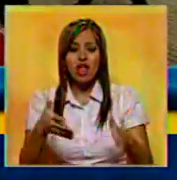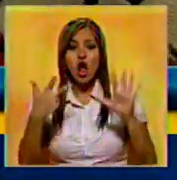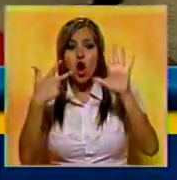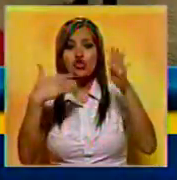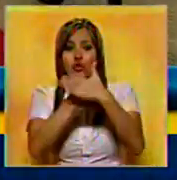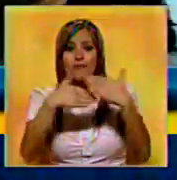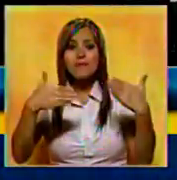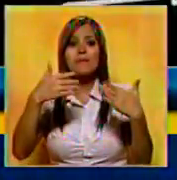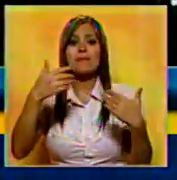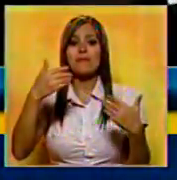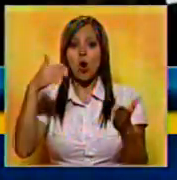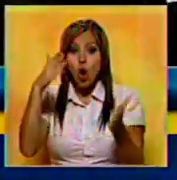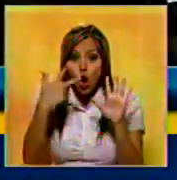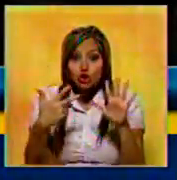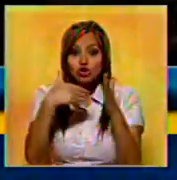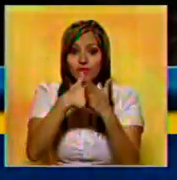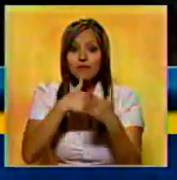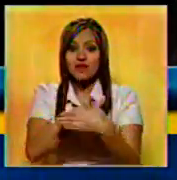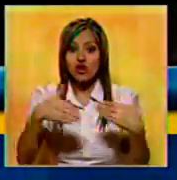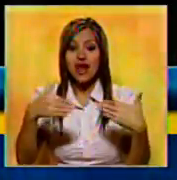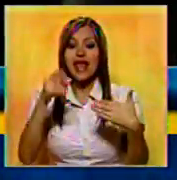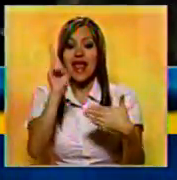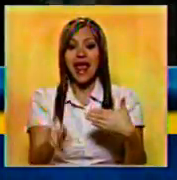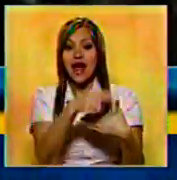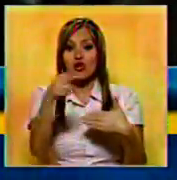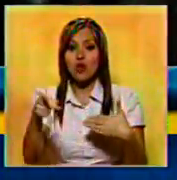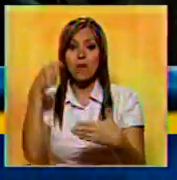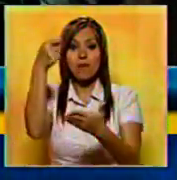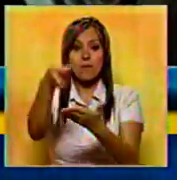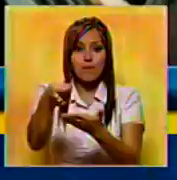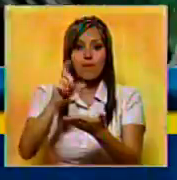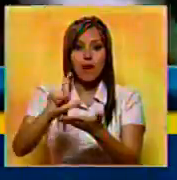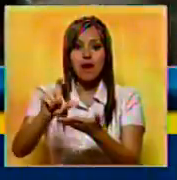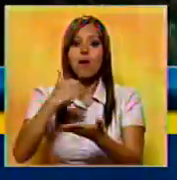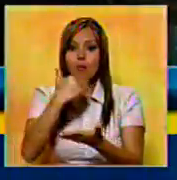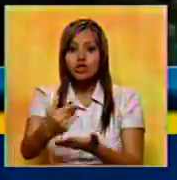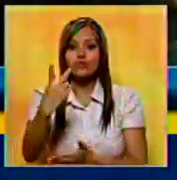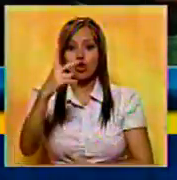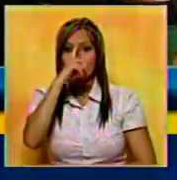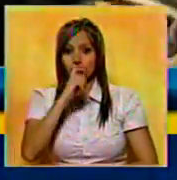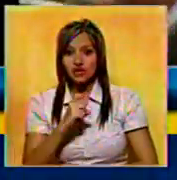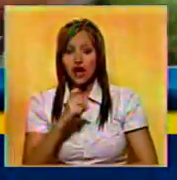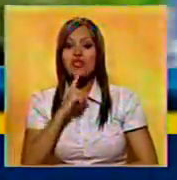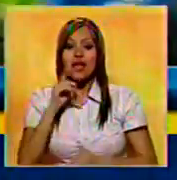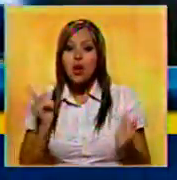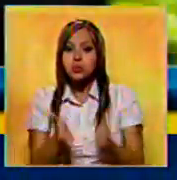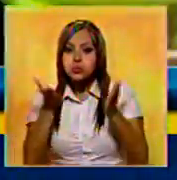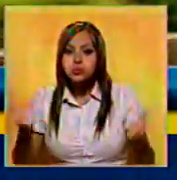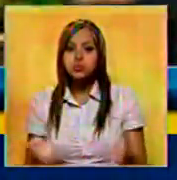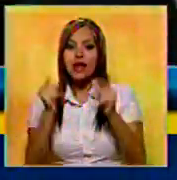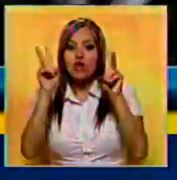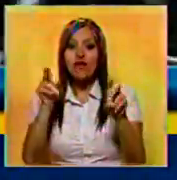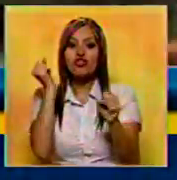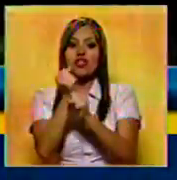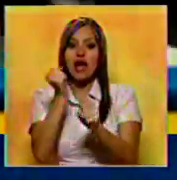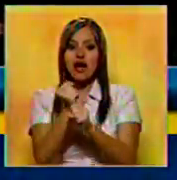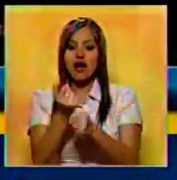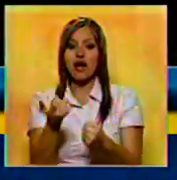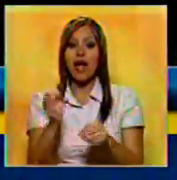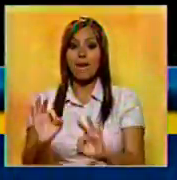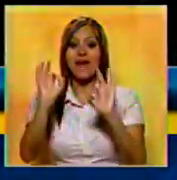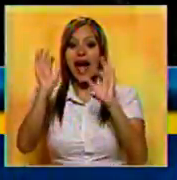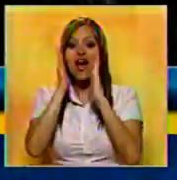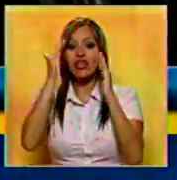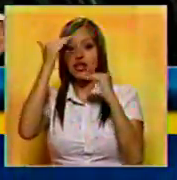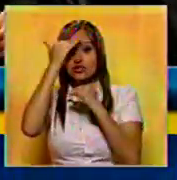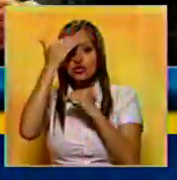8.000 millones de euros serán destinados a los países más afectados por este flagelo en los próximos 2 años para impulsar la creación de empleo con especial